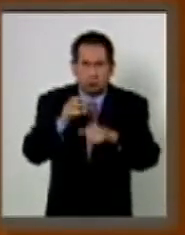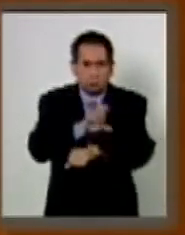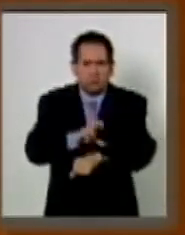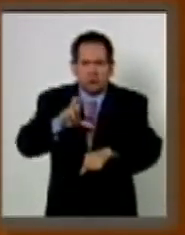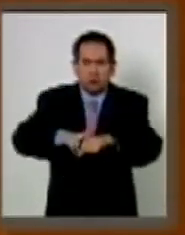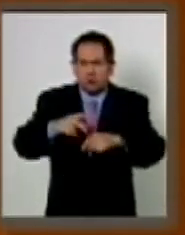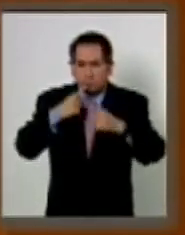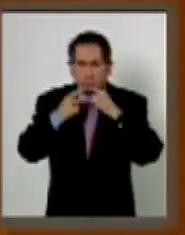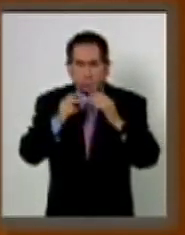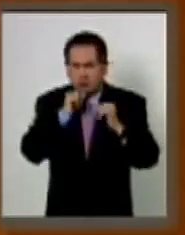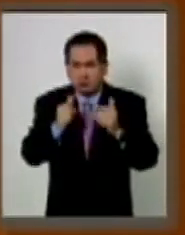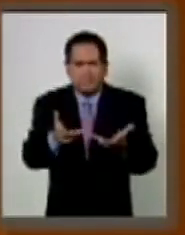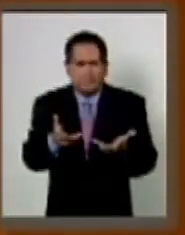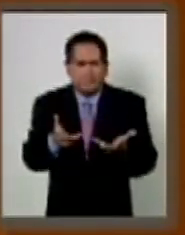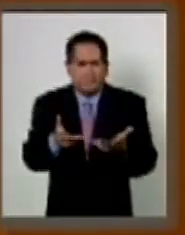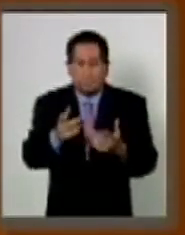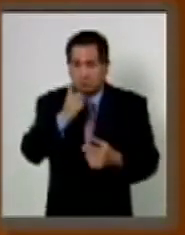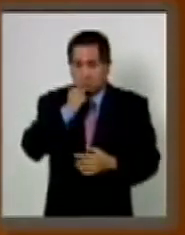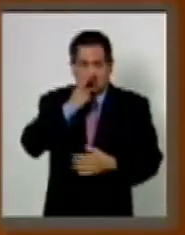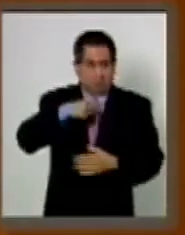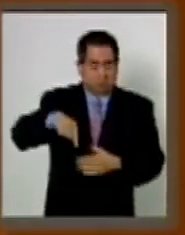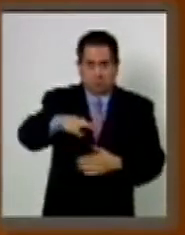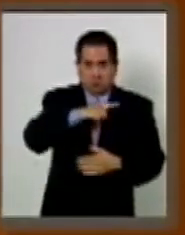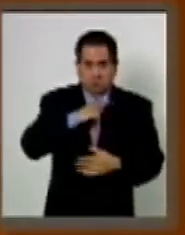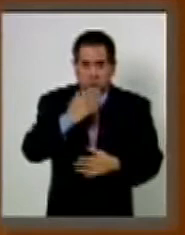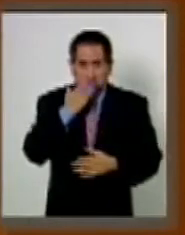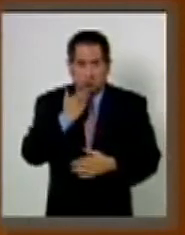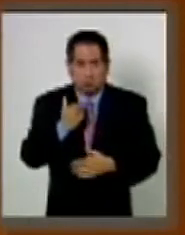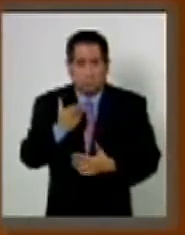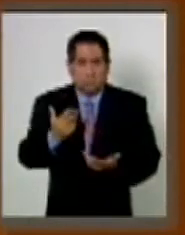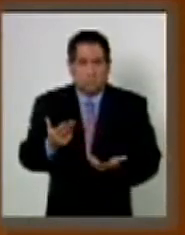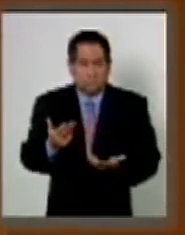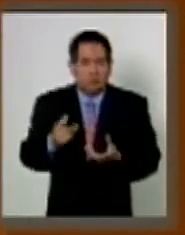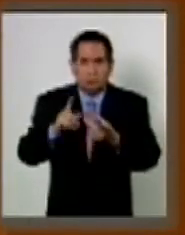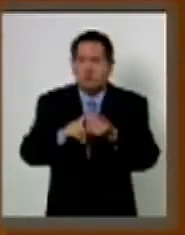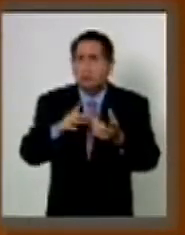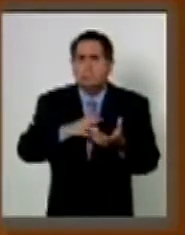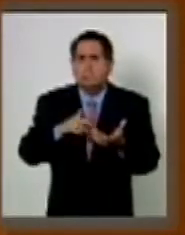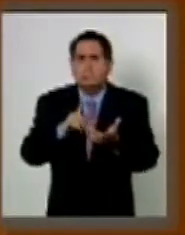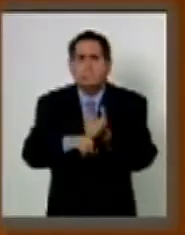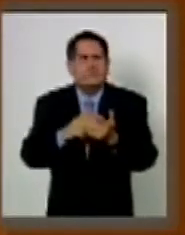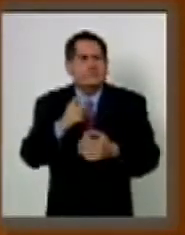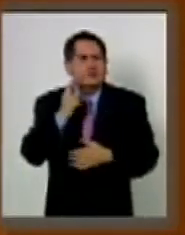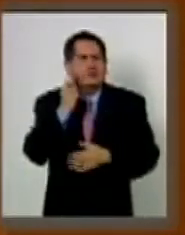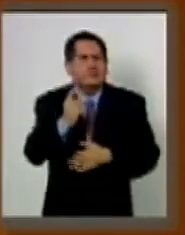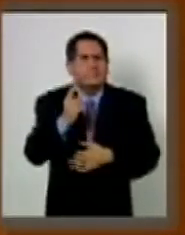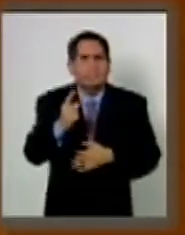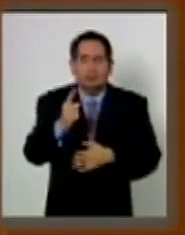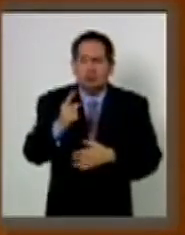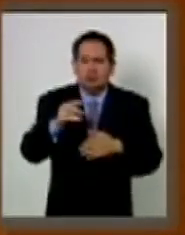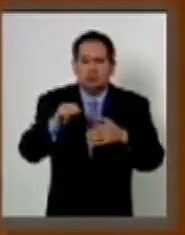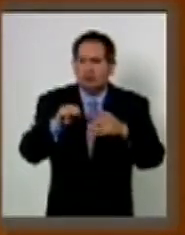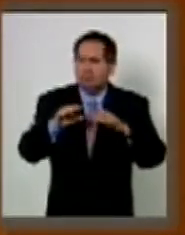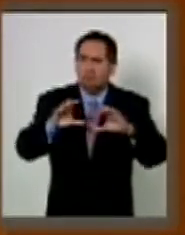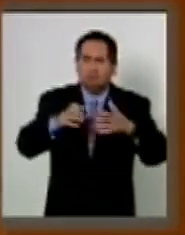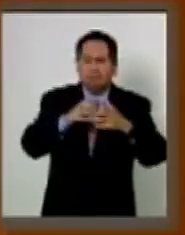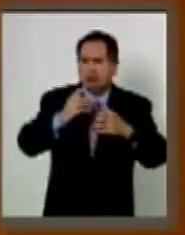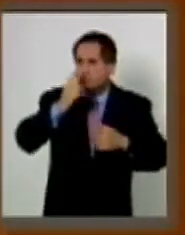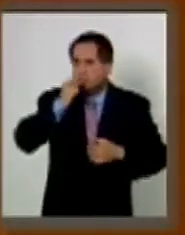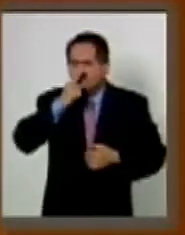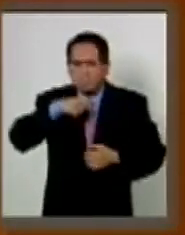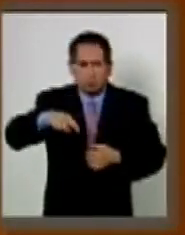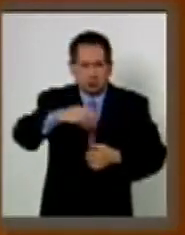una coordinación de las policías, donde hay un acercamiento de la